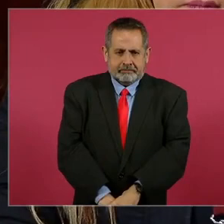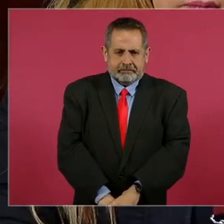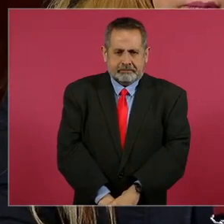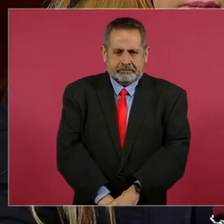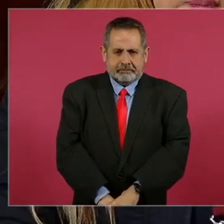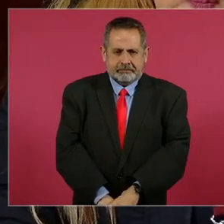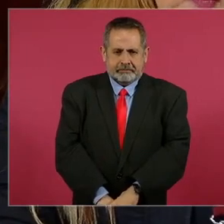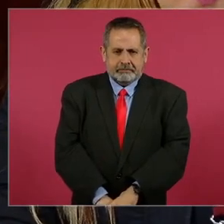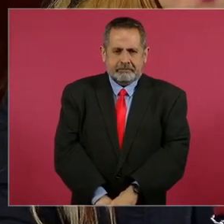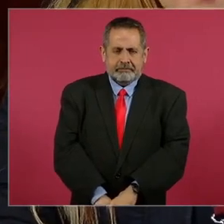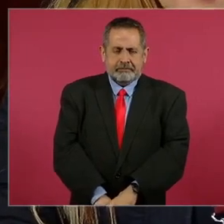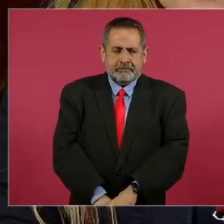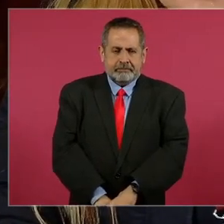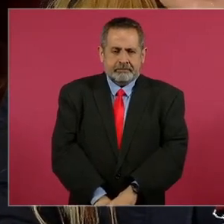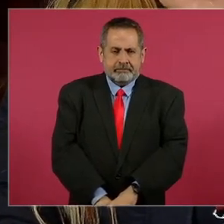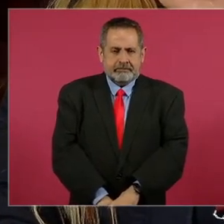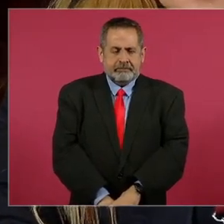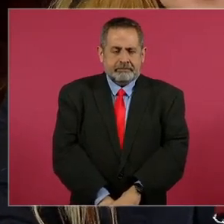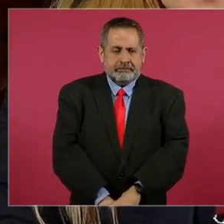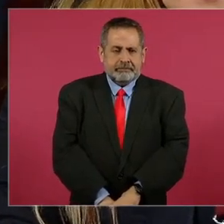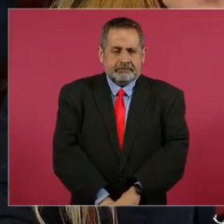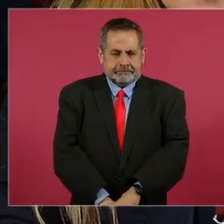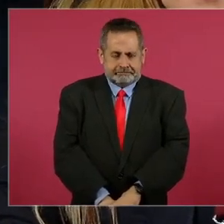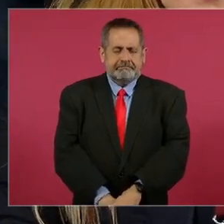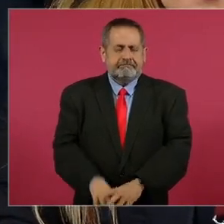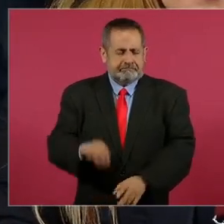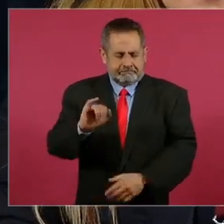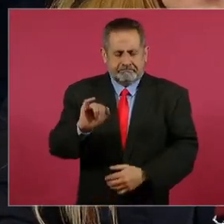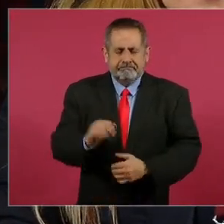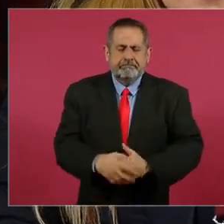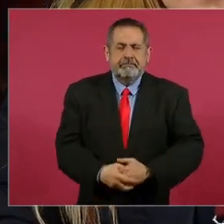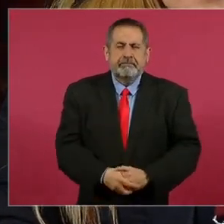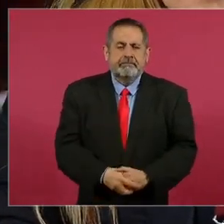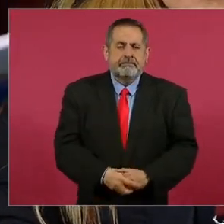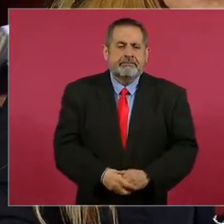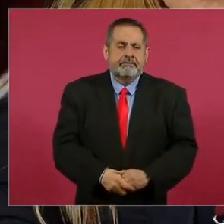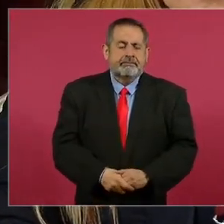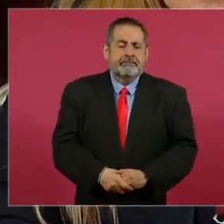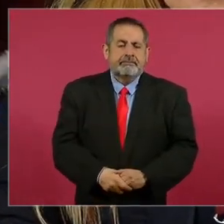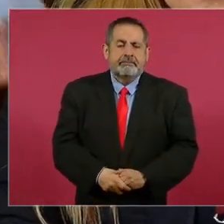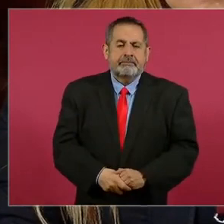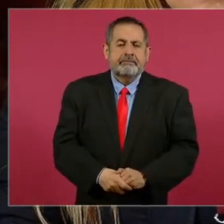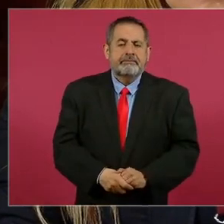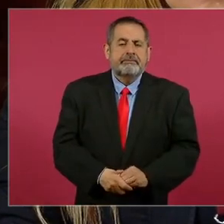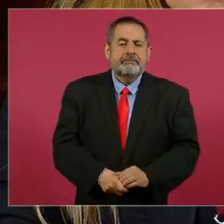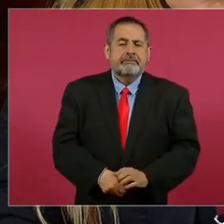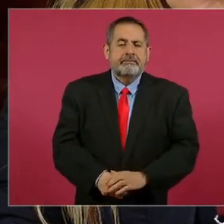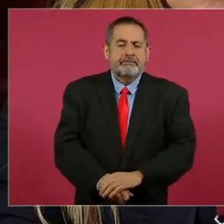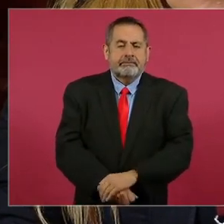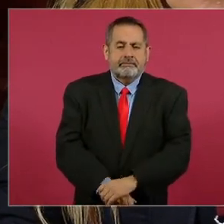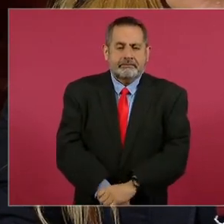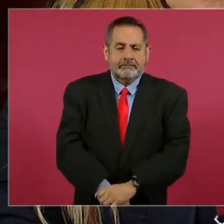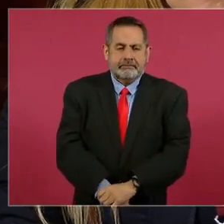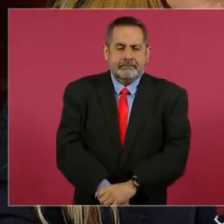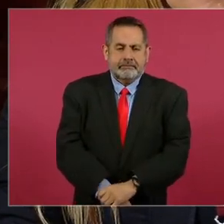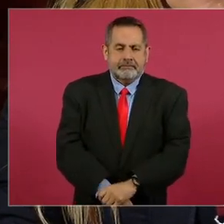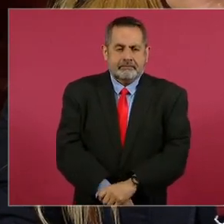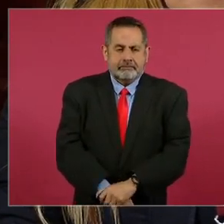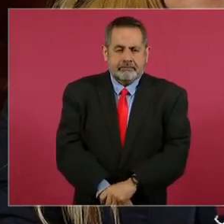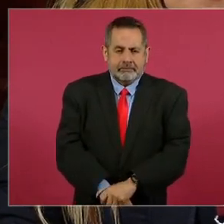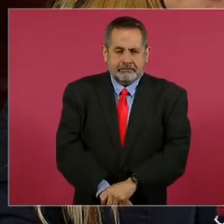muchas aristas. Sí. Todos estos datos que se sacaron obviamente son lo que encontramos, yo me dedico también a